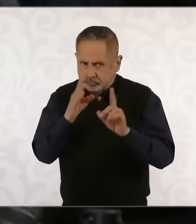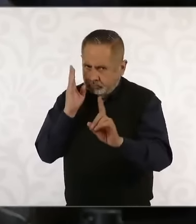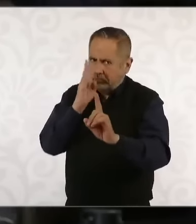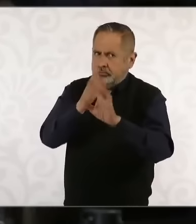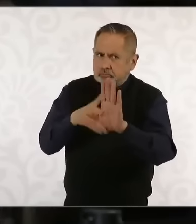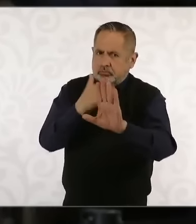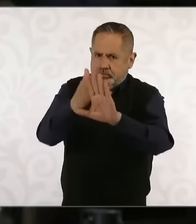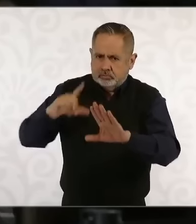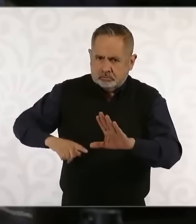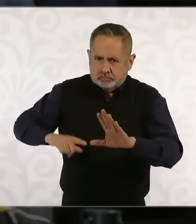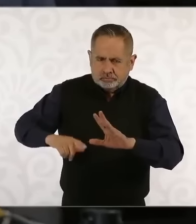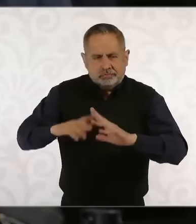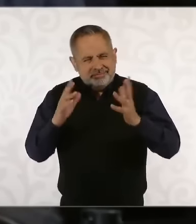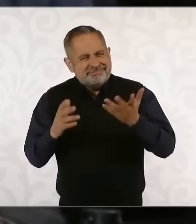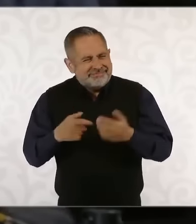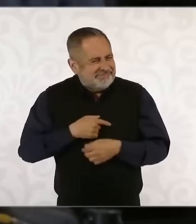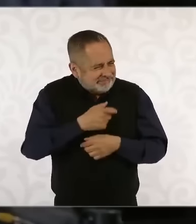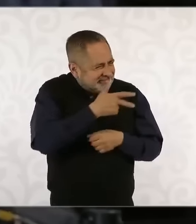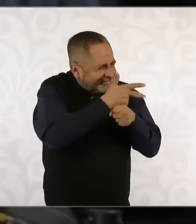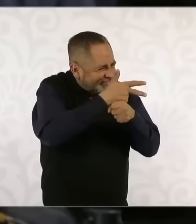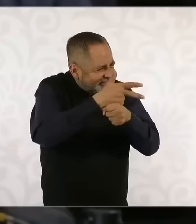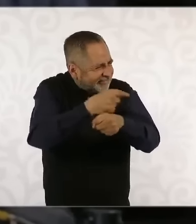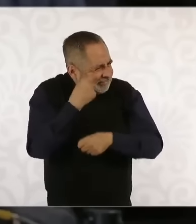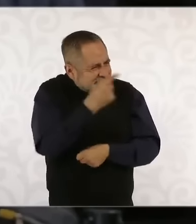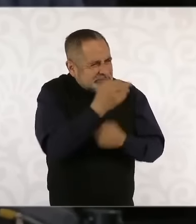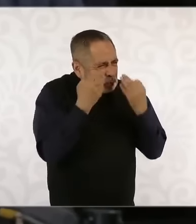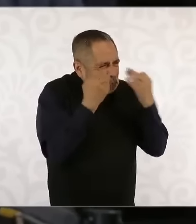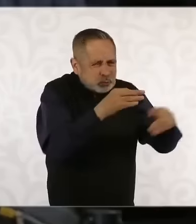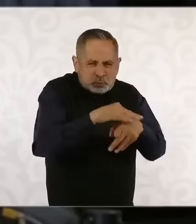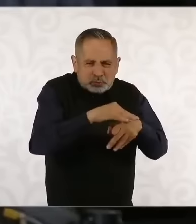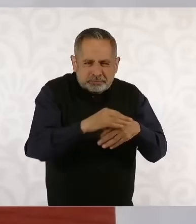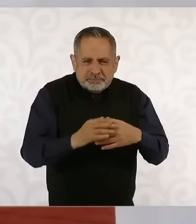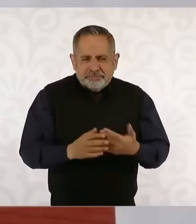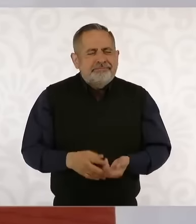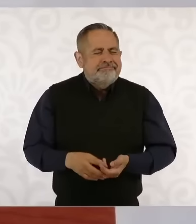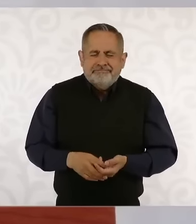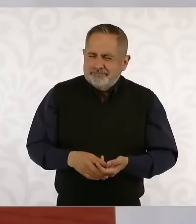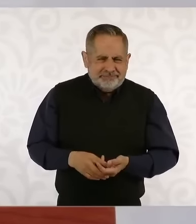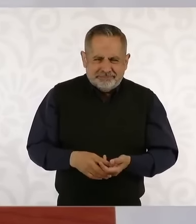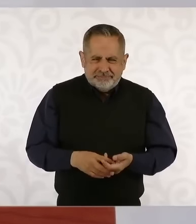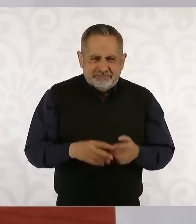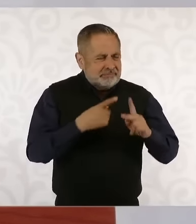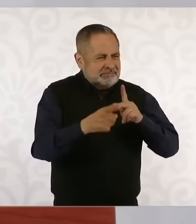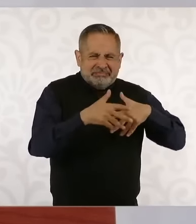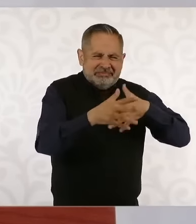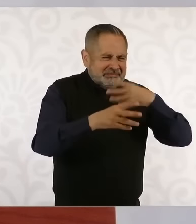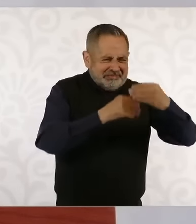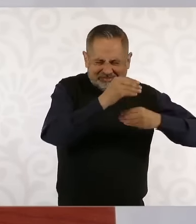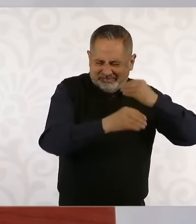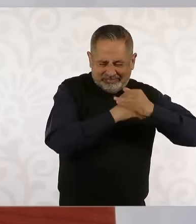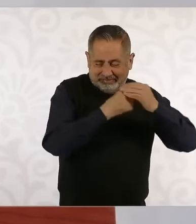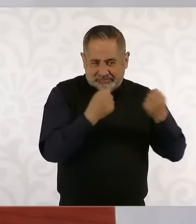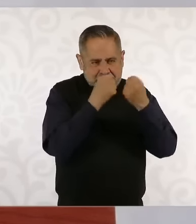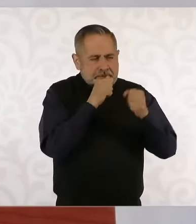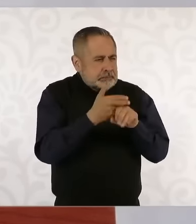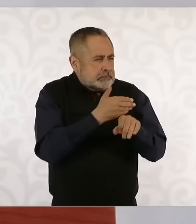son varias cosas que sí se escuchan, que sí se ven ya digamos en el campo antes de que empezaran a arreciar estas